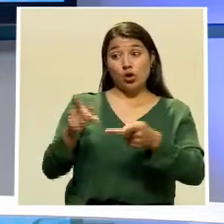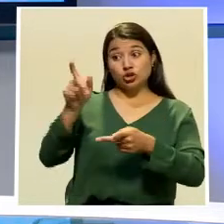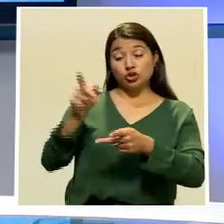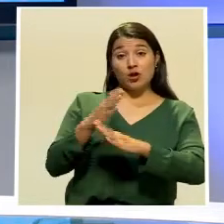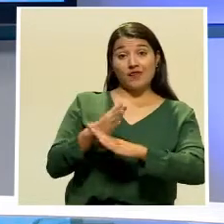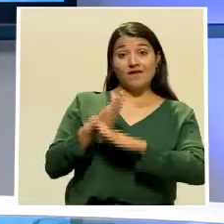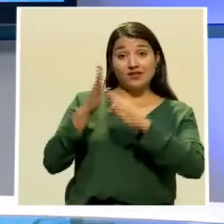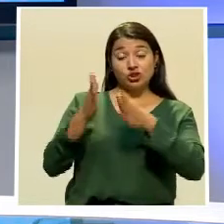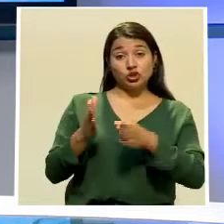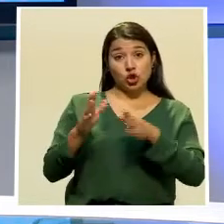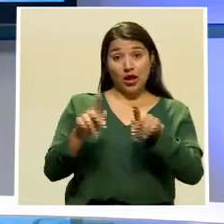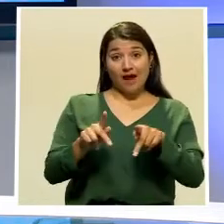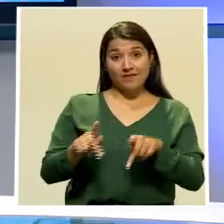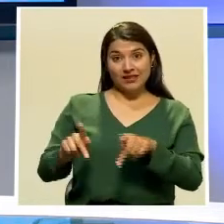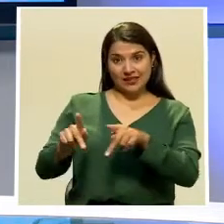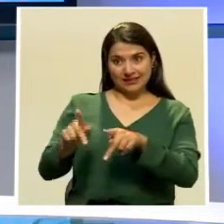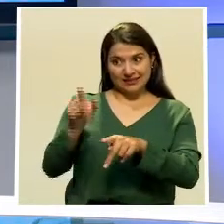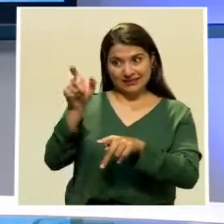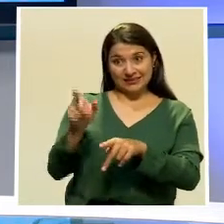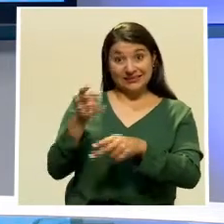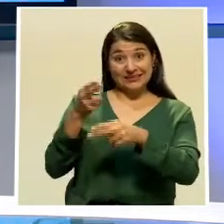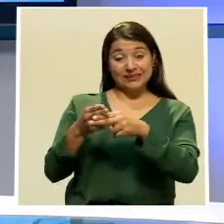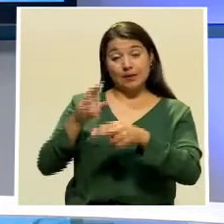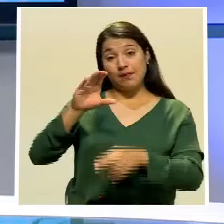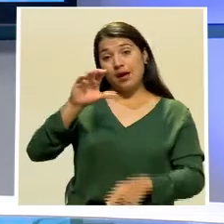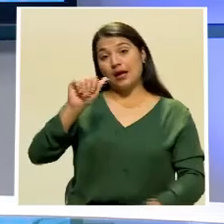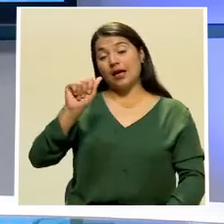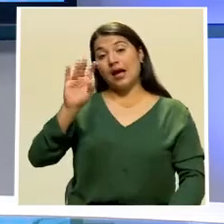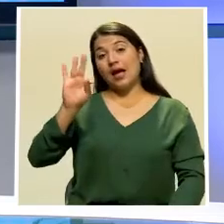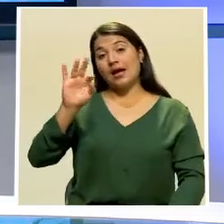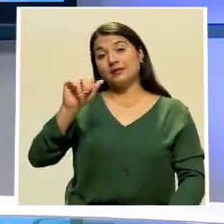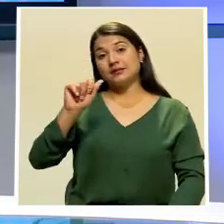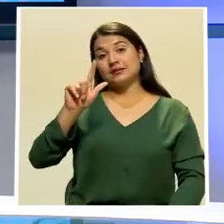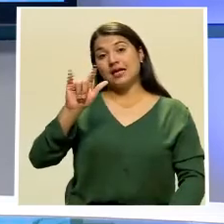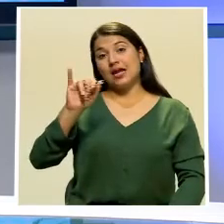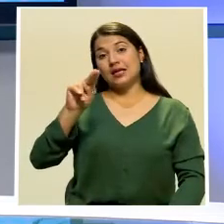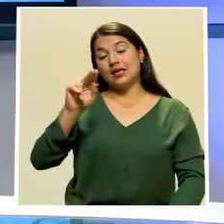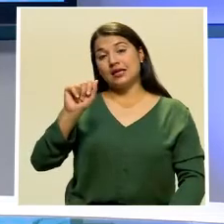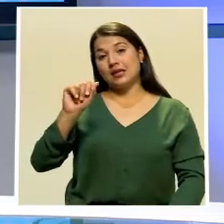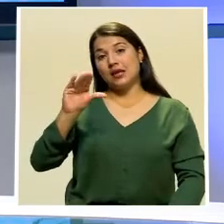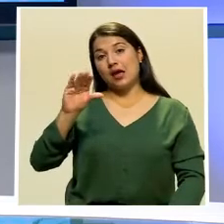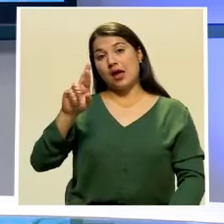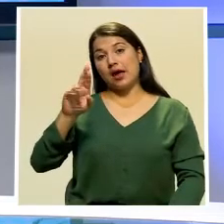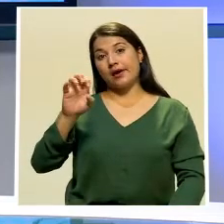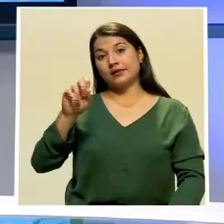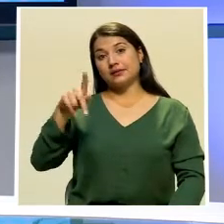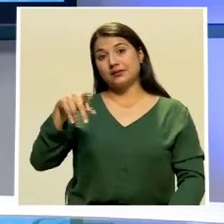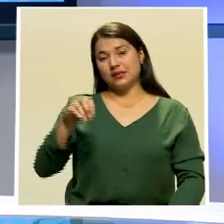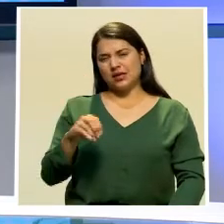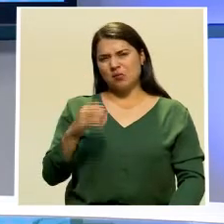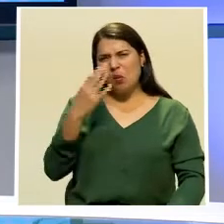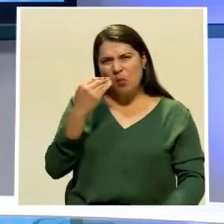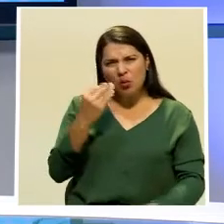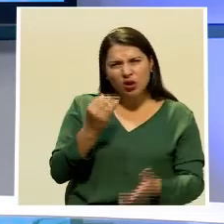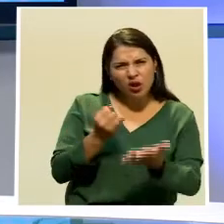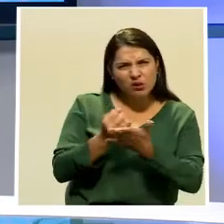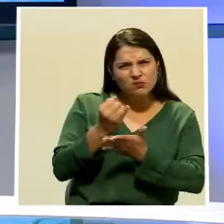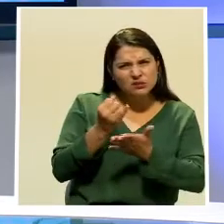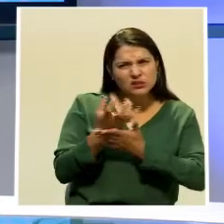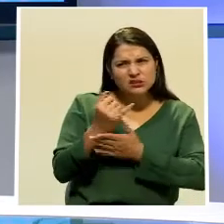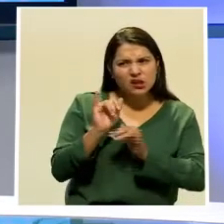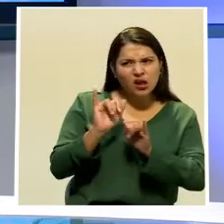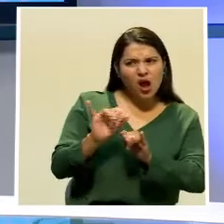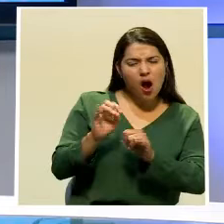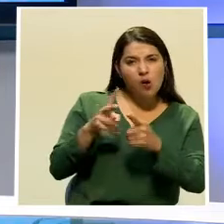Crespo. Los cuestionamientos hacia la jerarca tienen que ver con su actuar en el caso de la